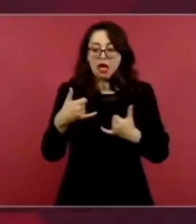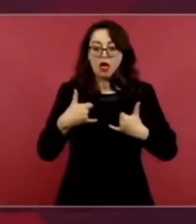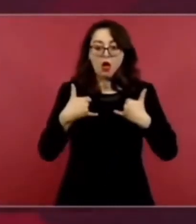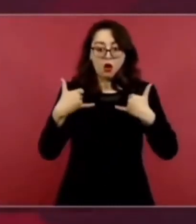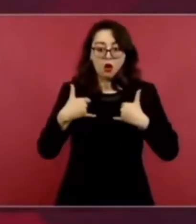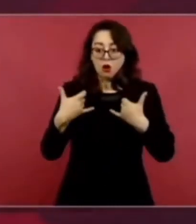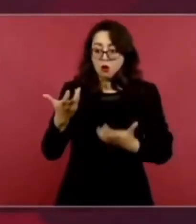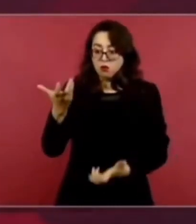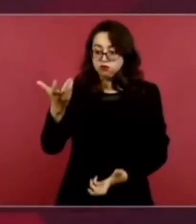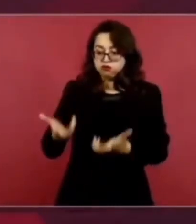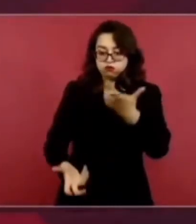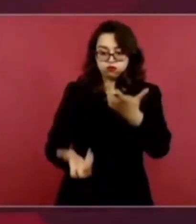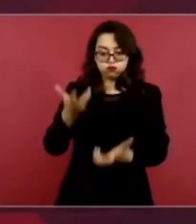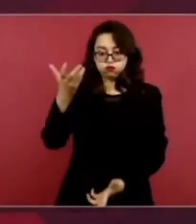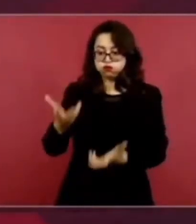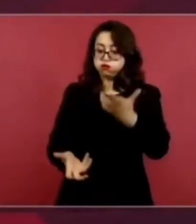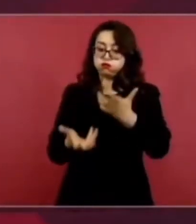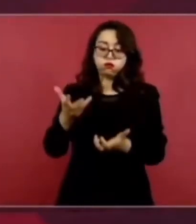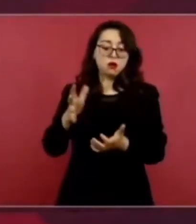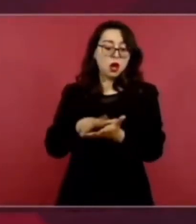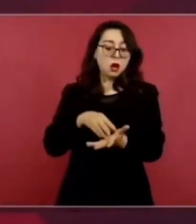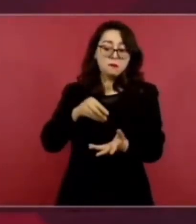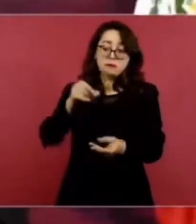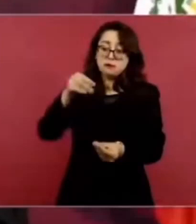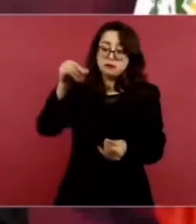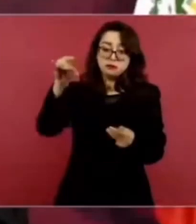nunca fue aceptado por nadie,